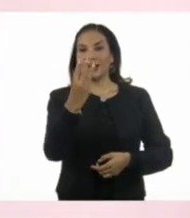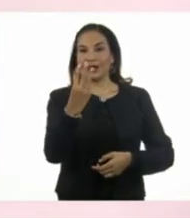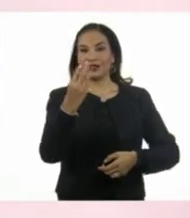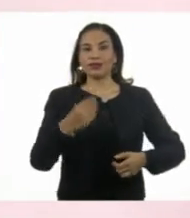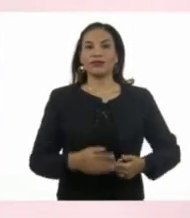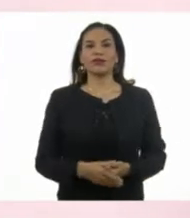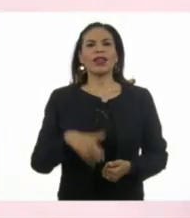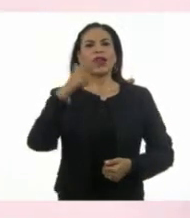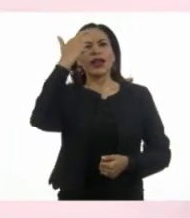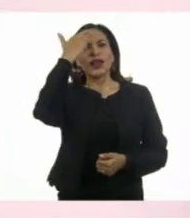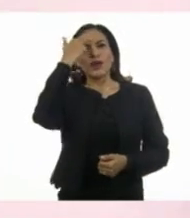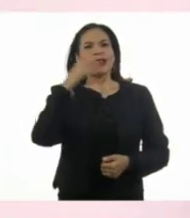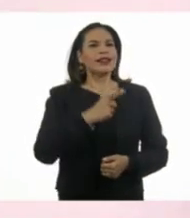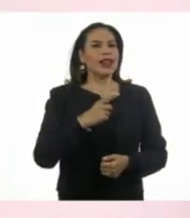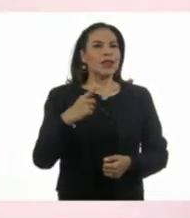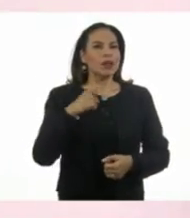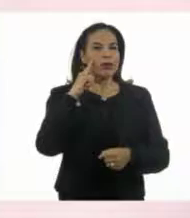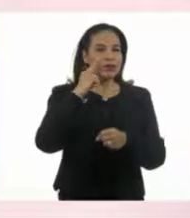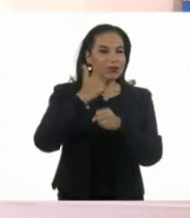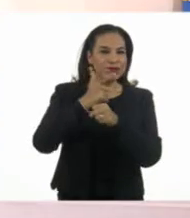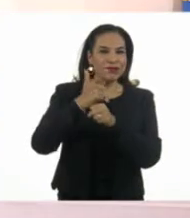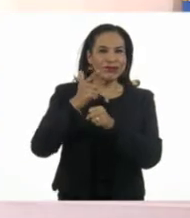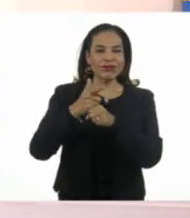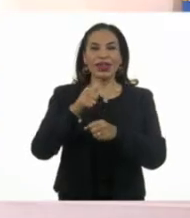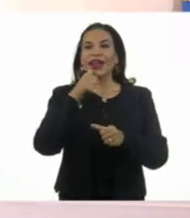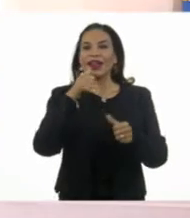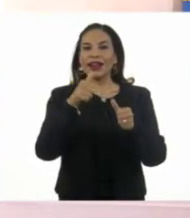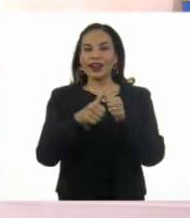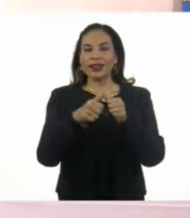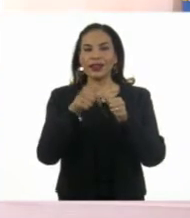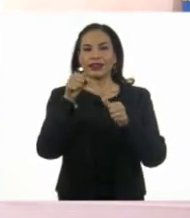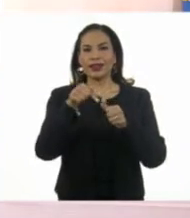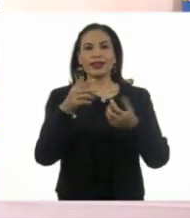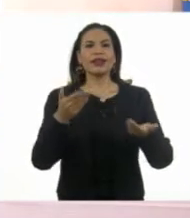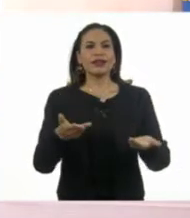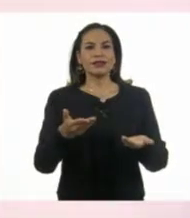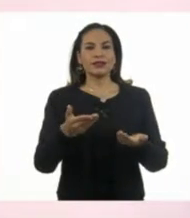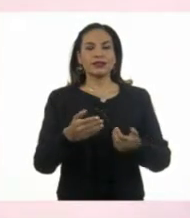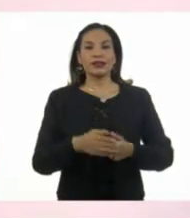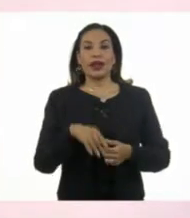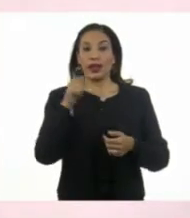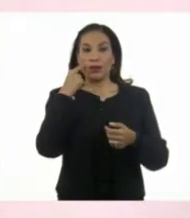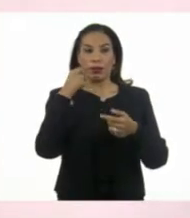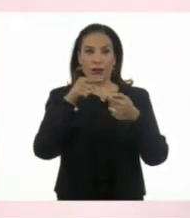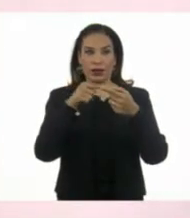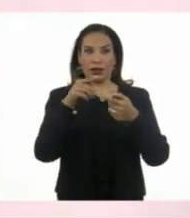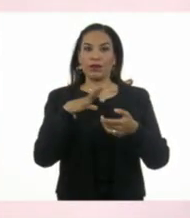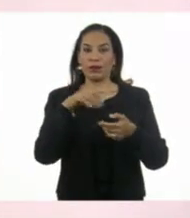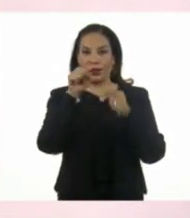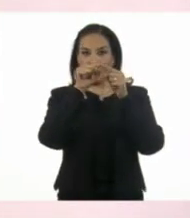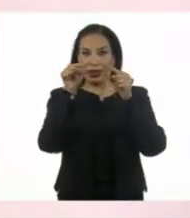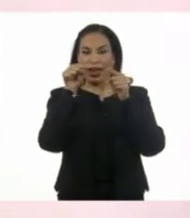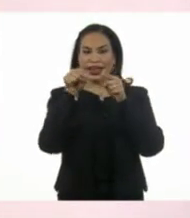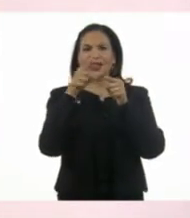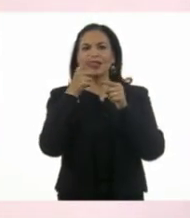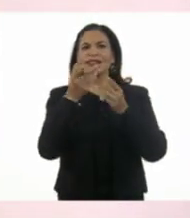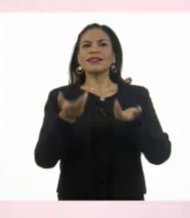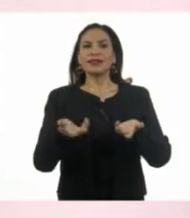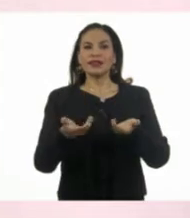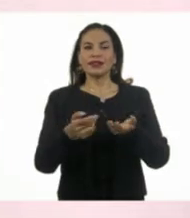1, 2, 3. Recuerden que debemos identificar las letras. En este caso sería aquí. Y aquí